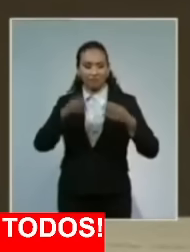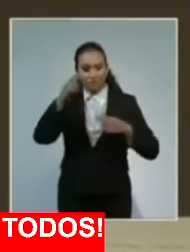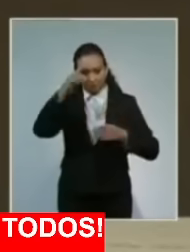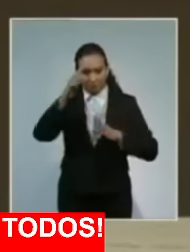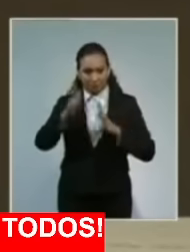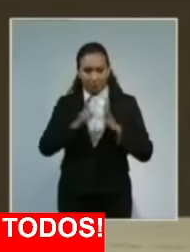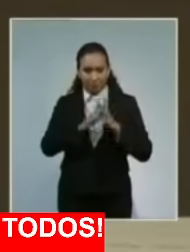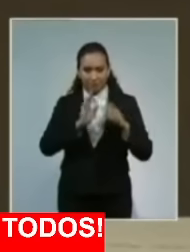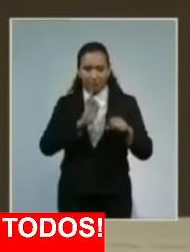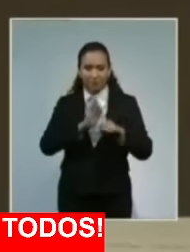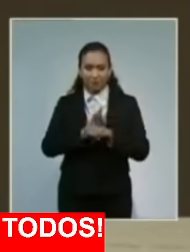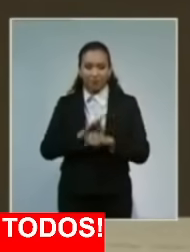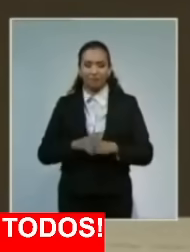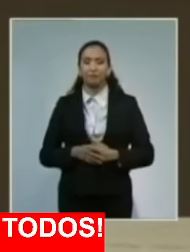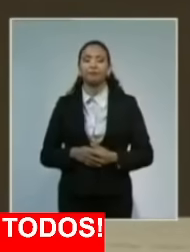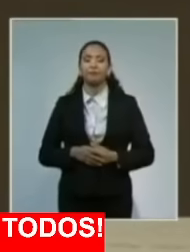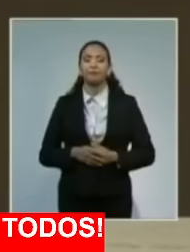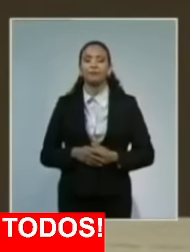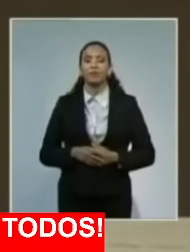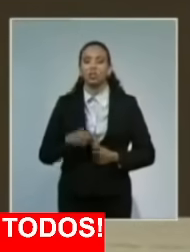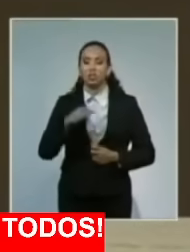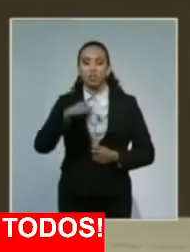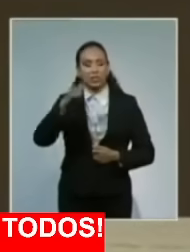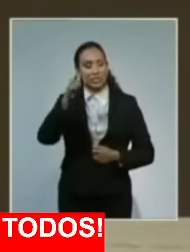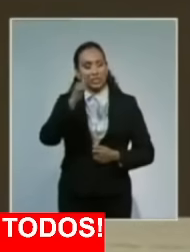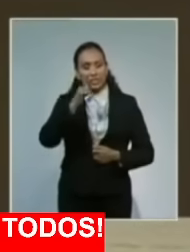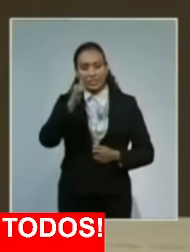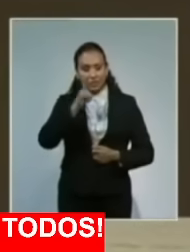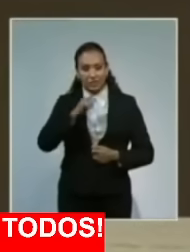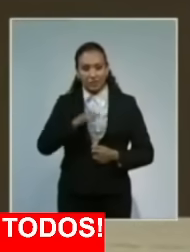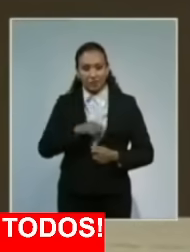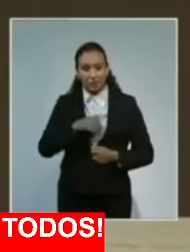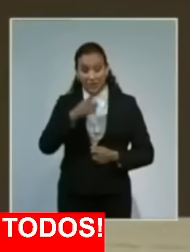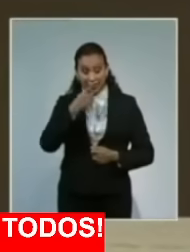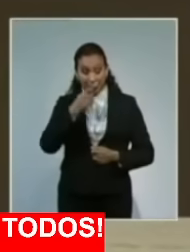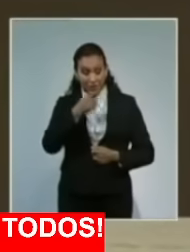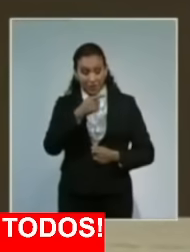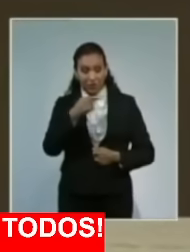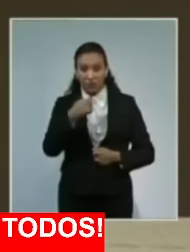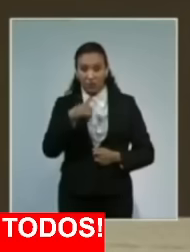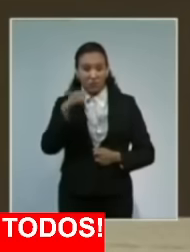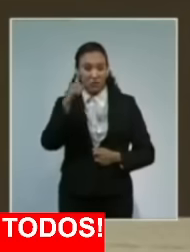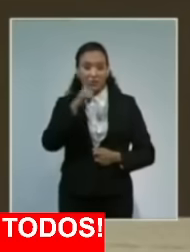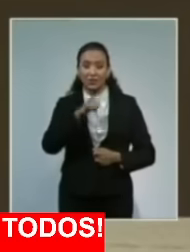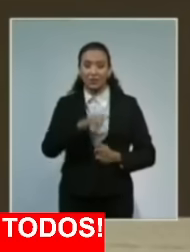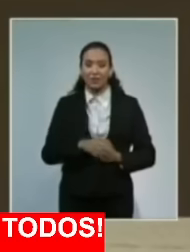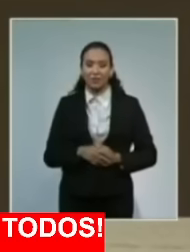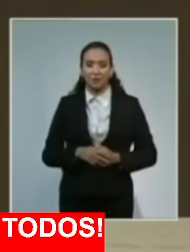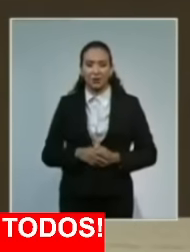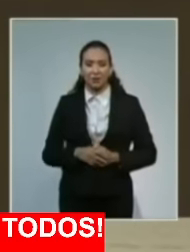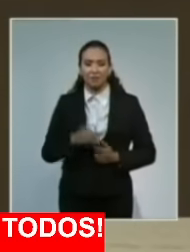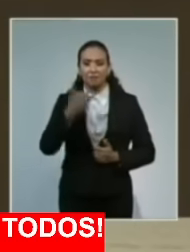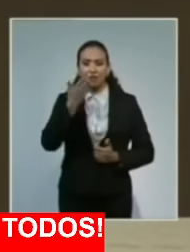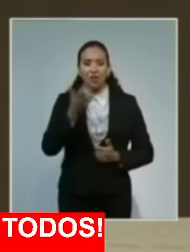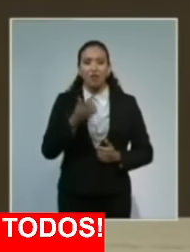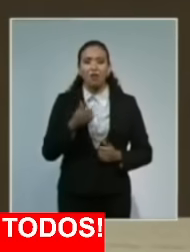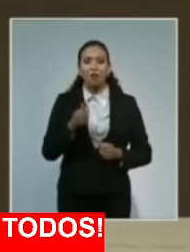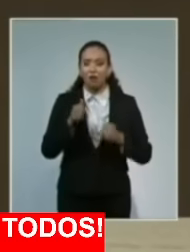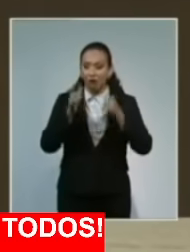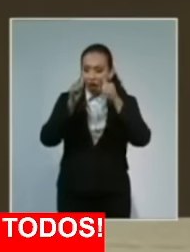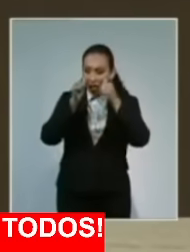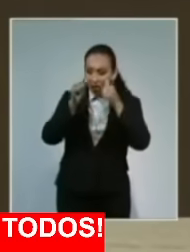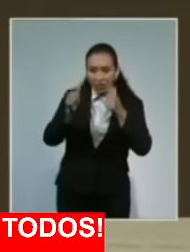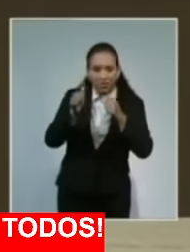persona estoy y estaré siempre dijo el ministro dispuesto a